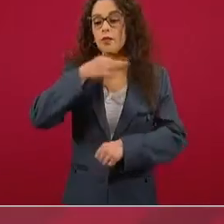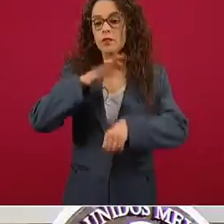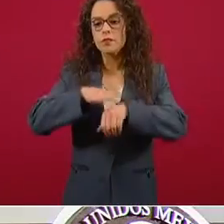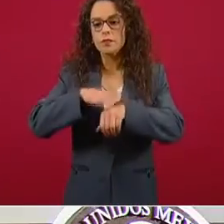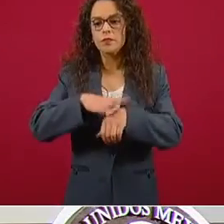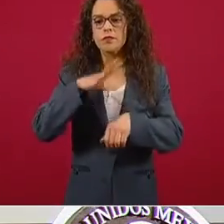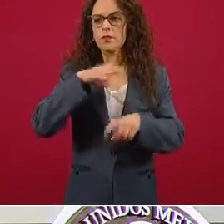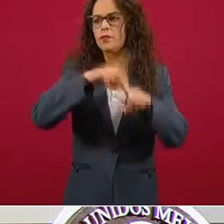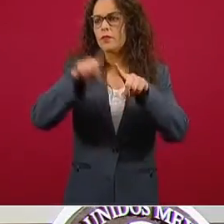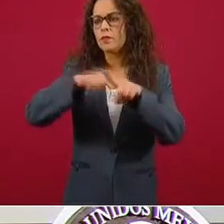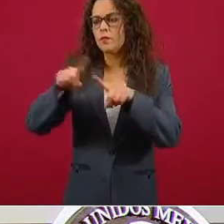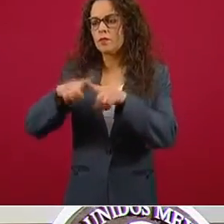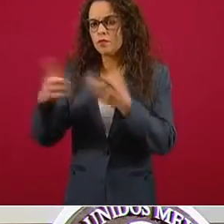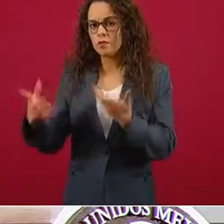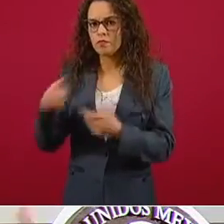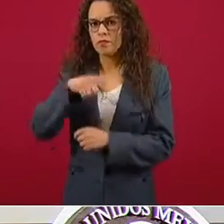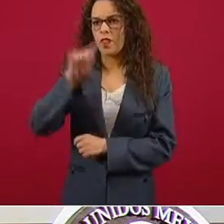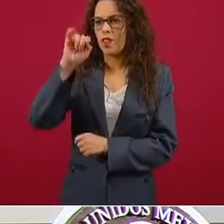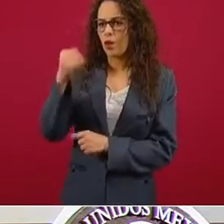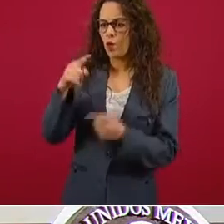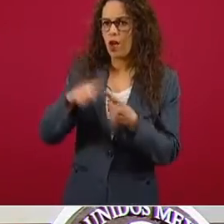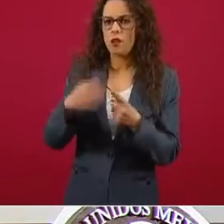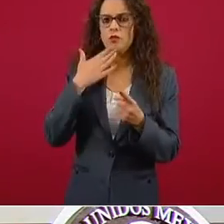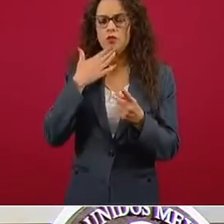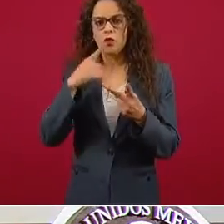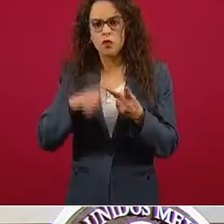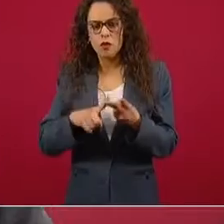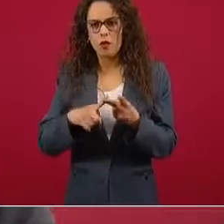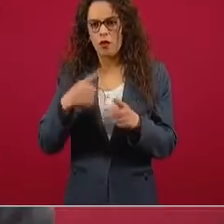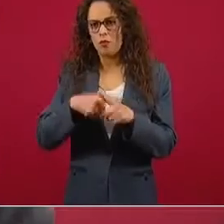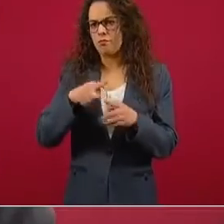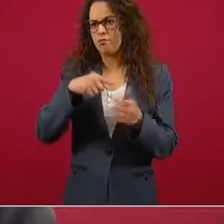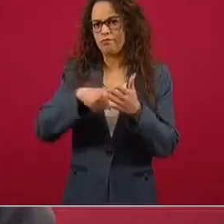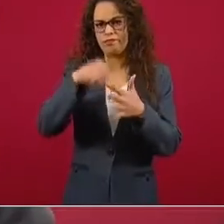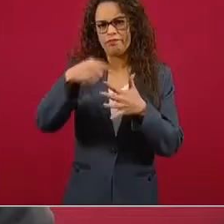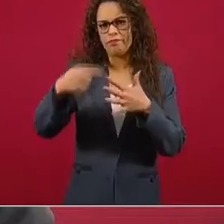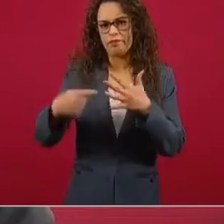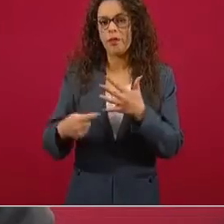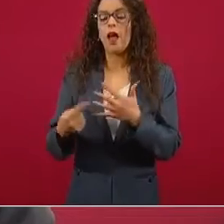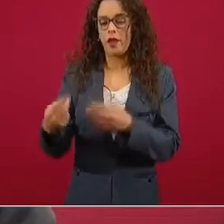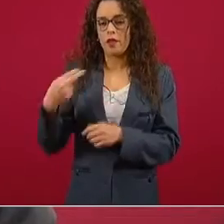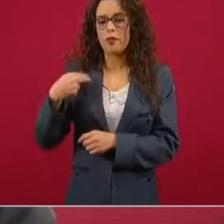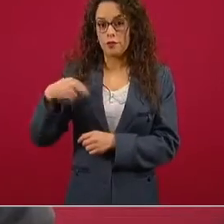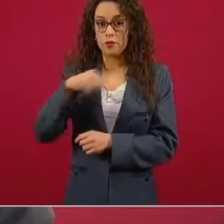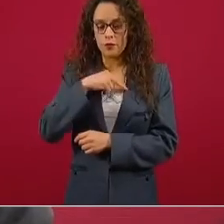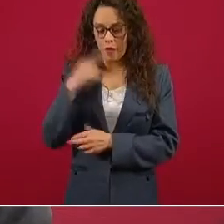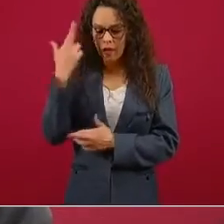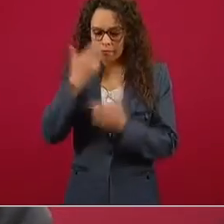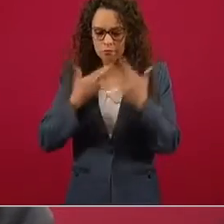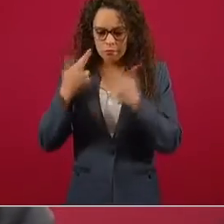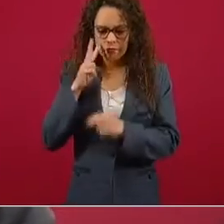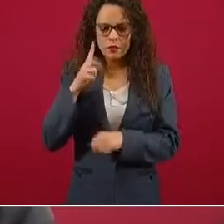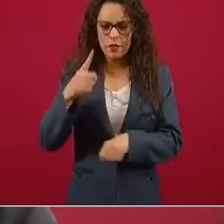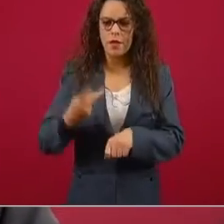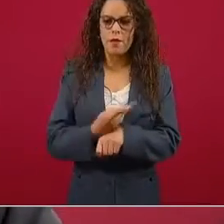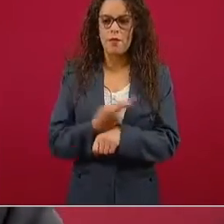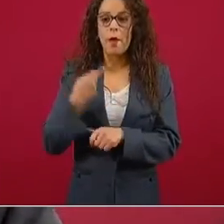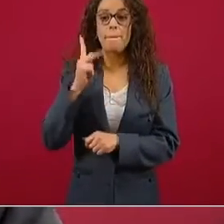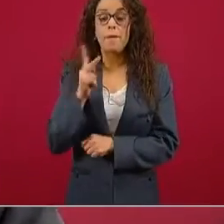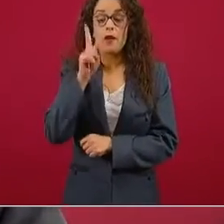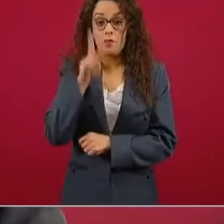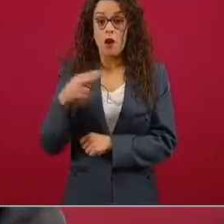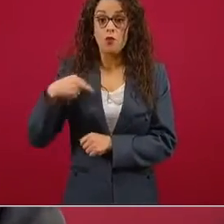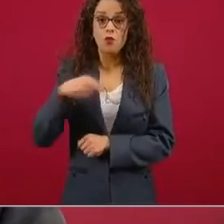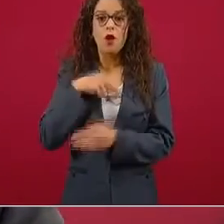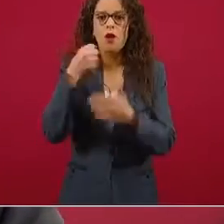Tijuana, de Sonora, vaya, de todos lados, y lo revisamos. Y nosotros hemos insistido mucho en algo.